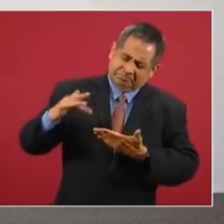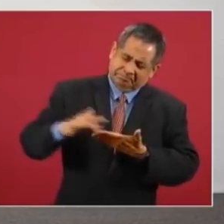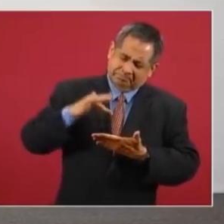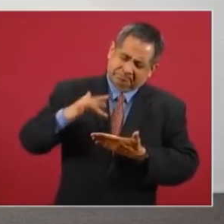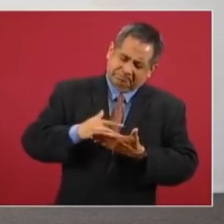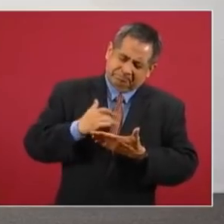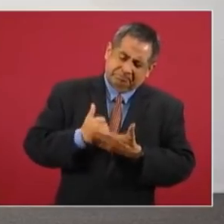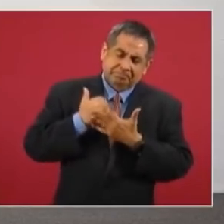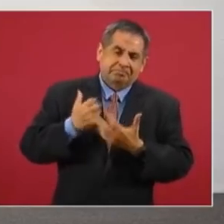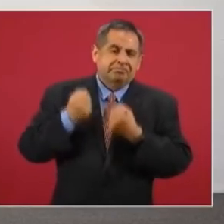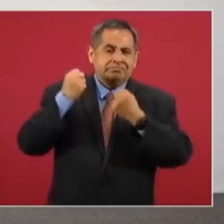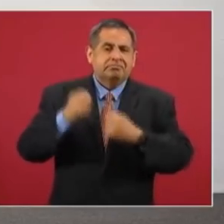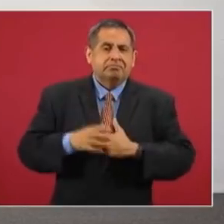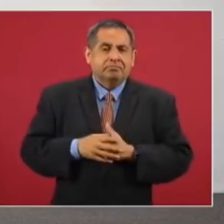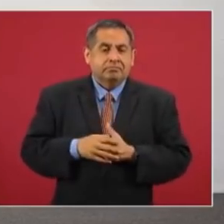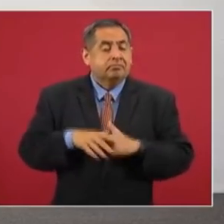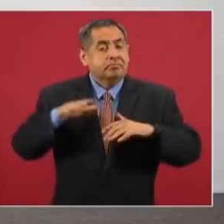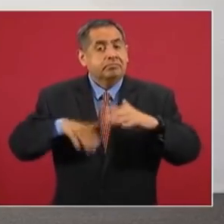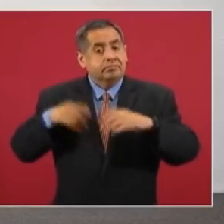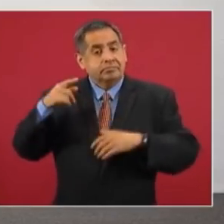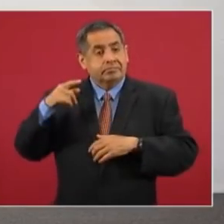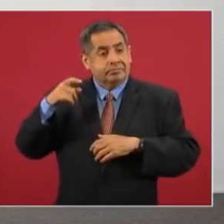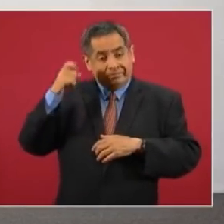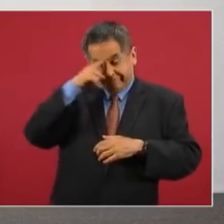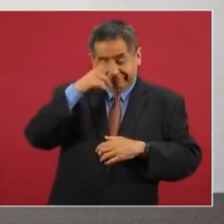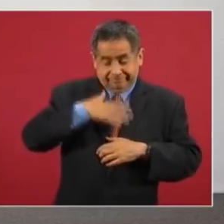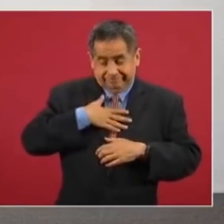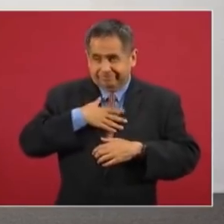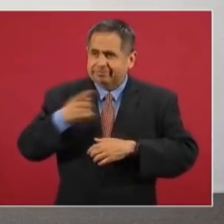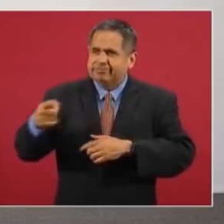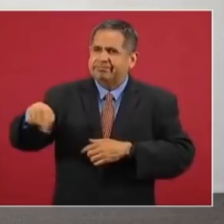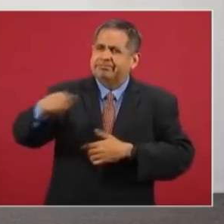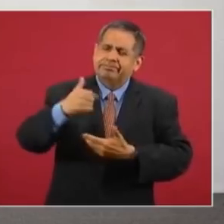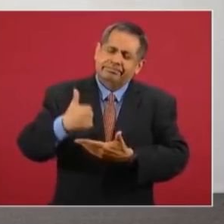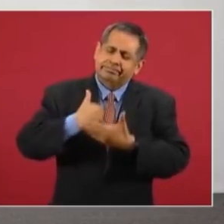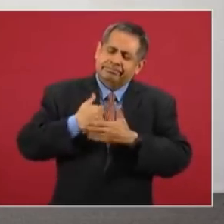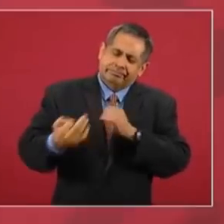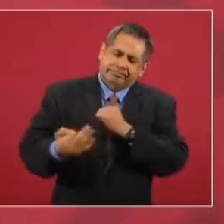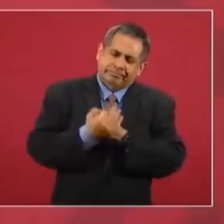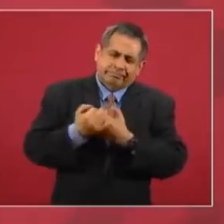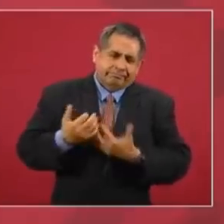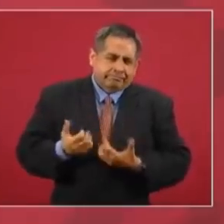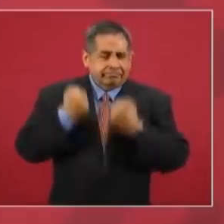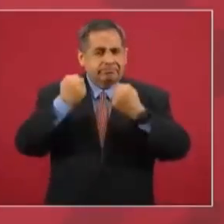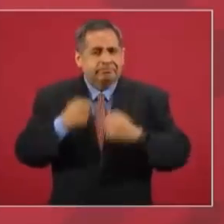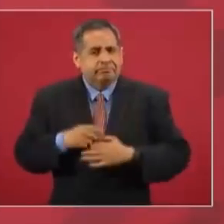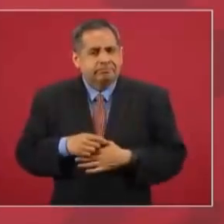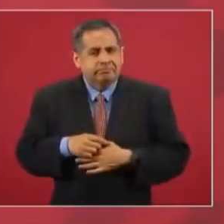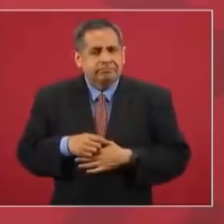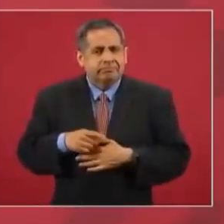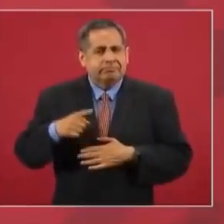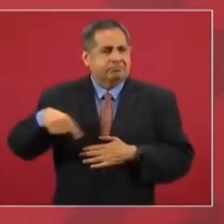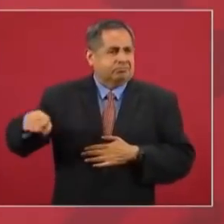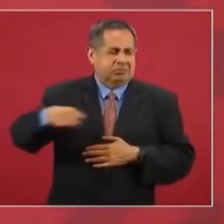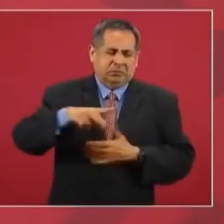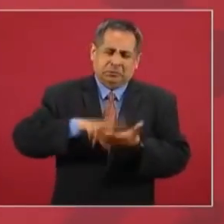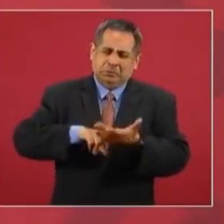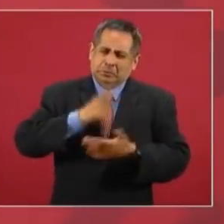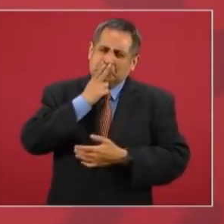adelante en momentos difíciles. El pueblo, como siempre lo digo, es mucha pieza.